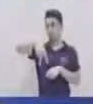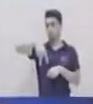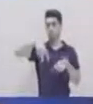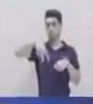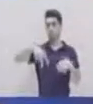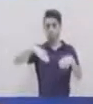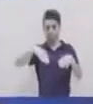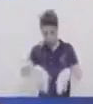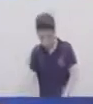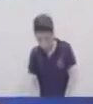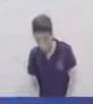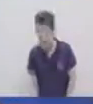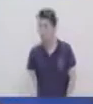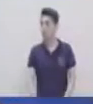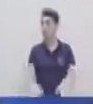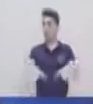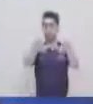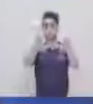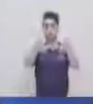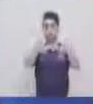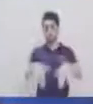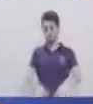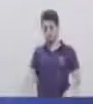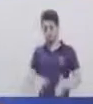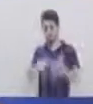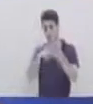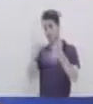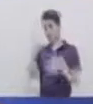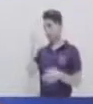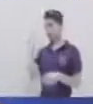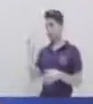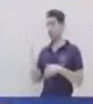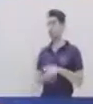hacia abajo y hacia el frente, hacia abajo, hacia el frente